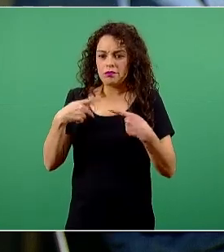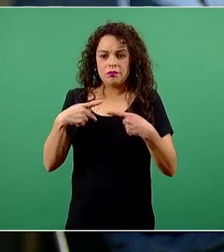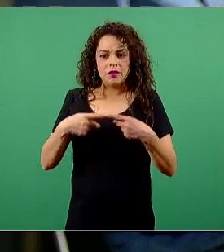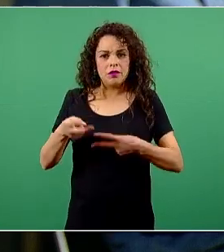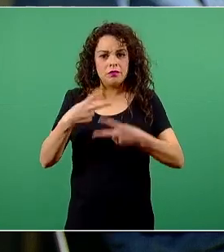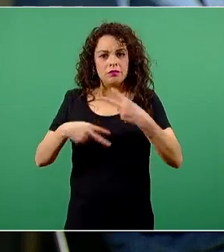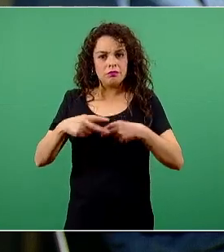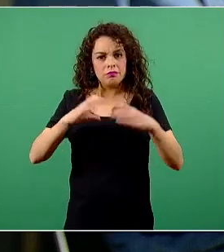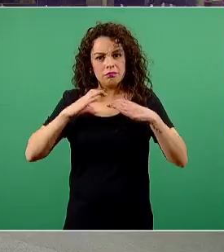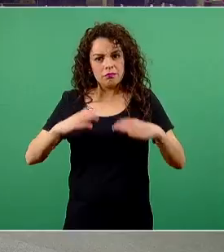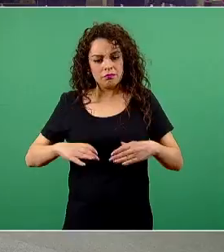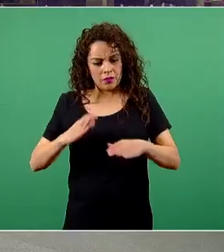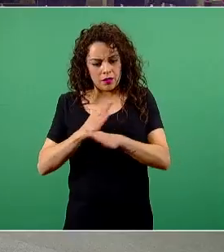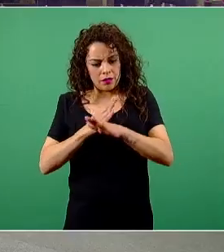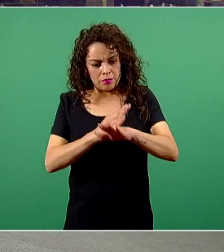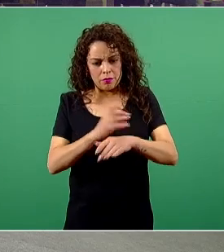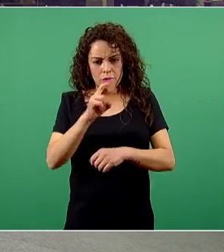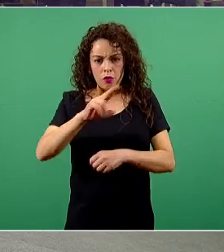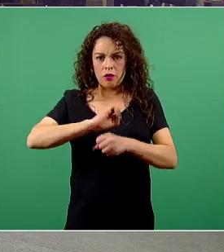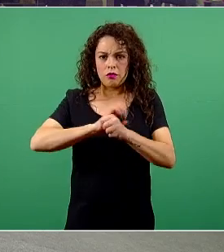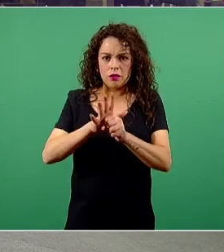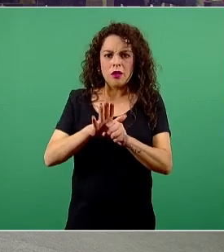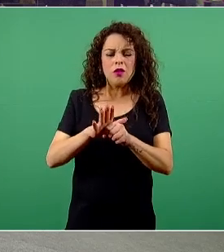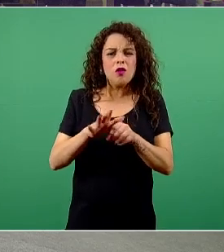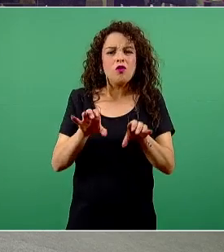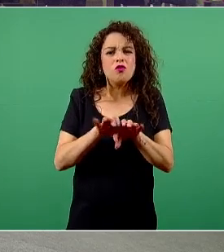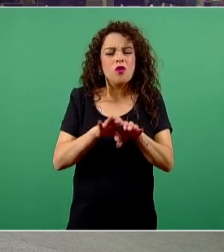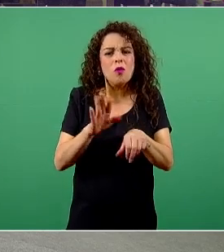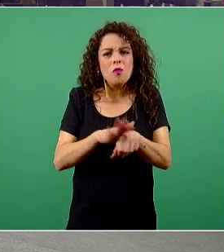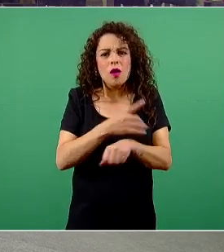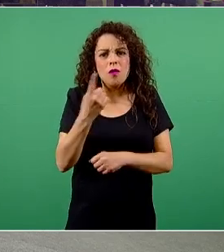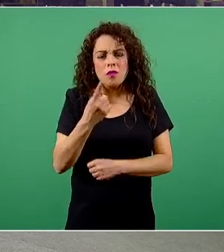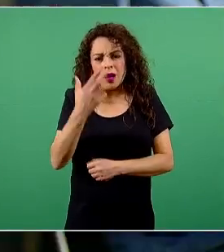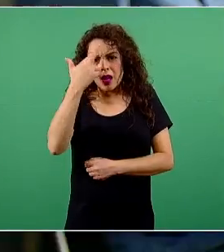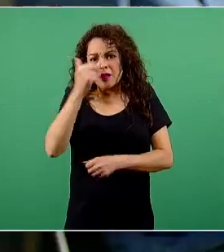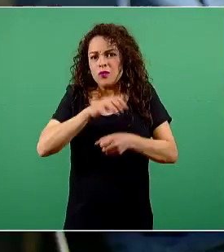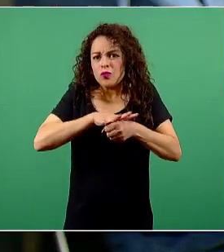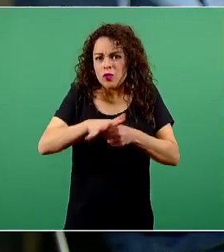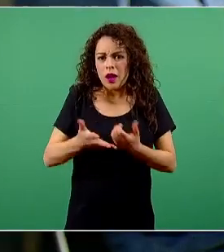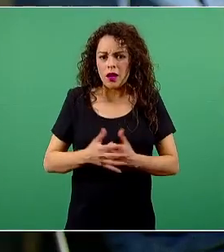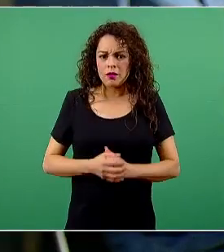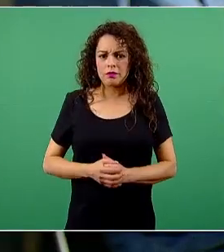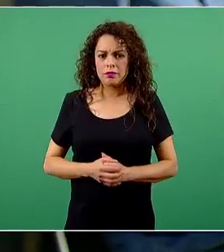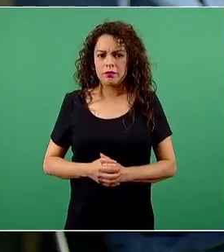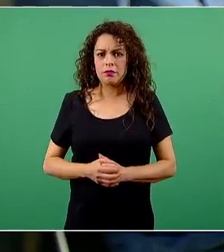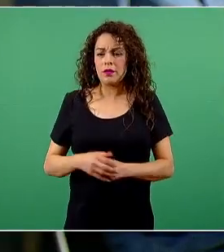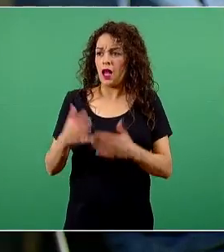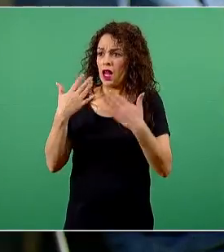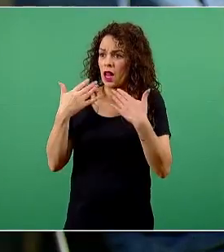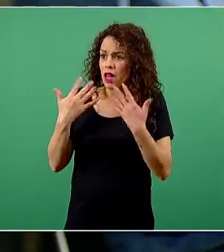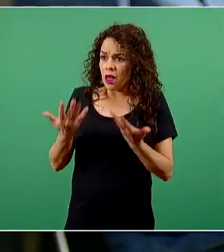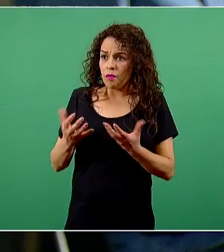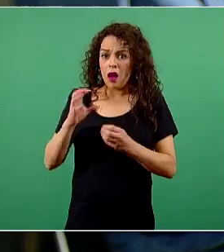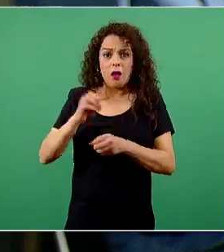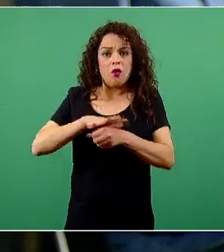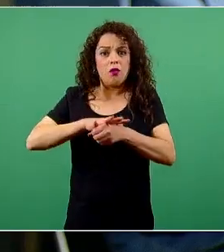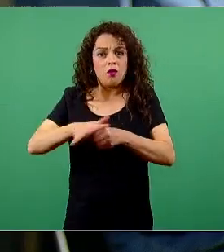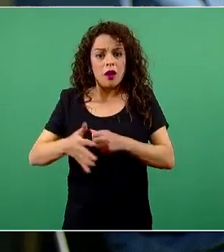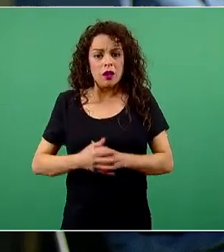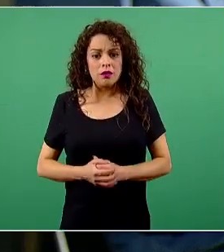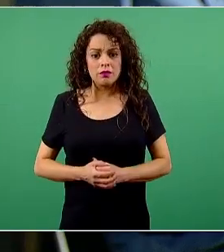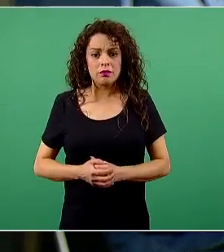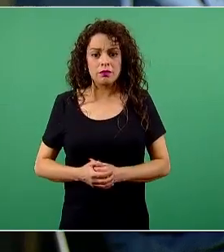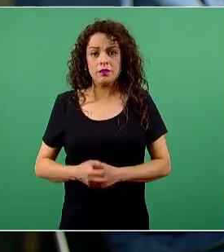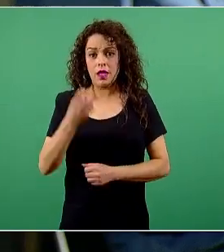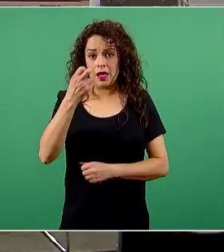precisamente contra el COVID? ¿Es clima, alimentación? O sea, ¿qué es lo que ustedes descubrieron ahí? ¿Qué nos puede compartir?